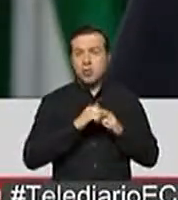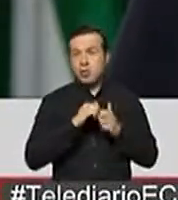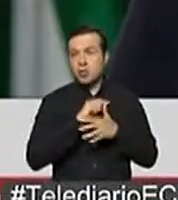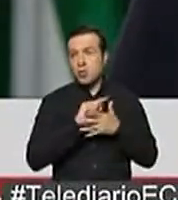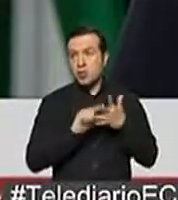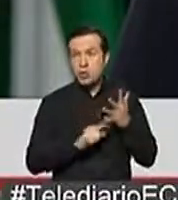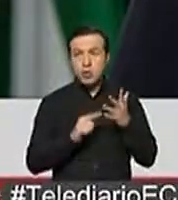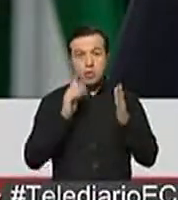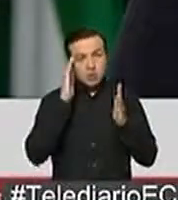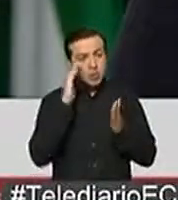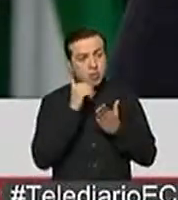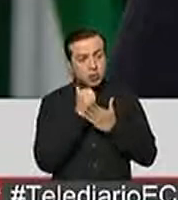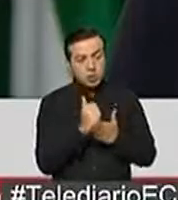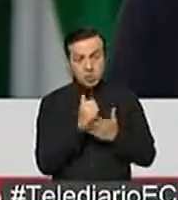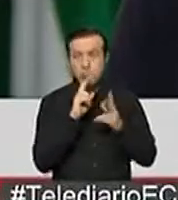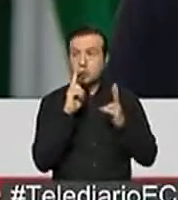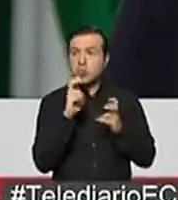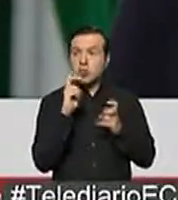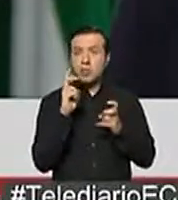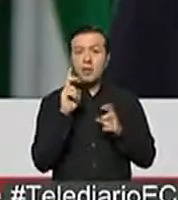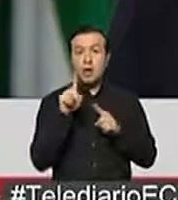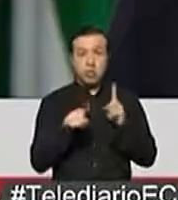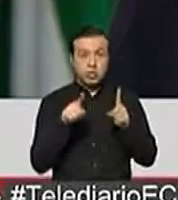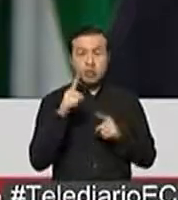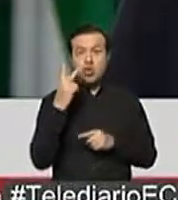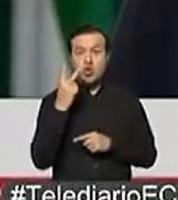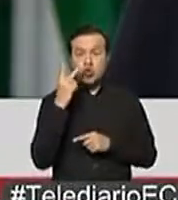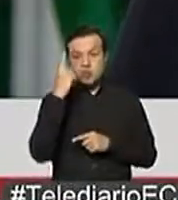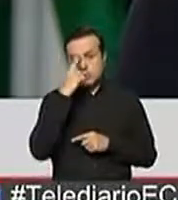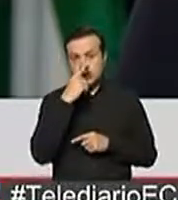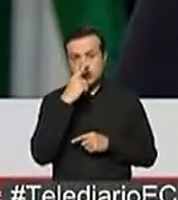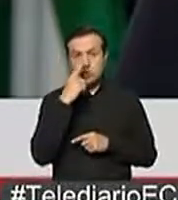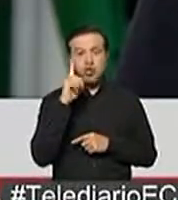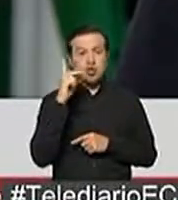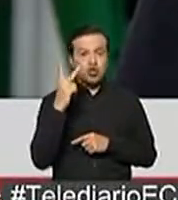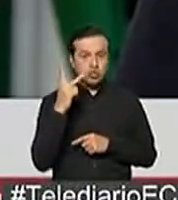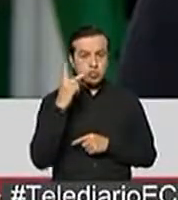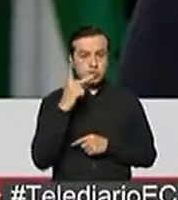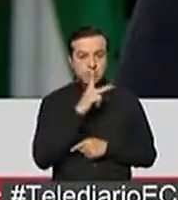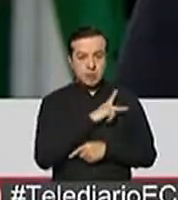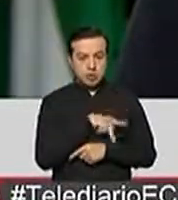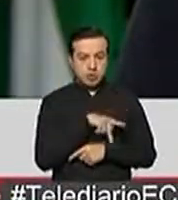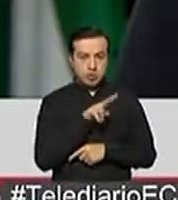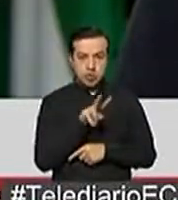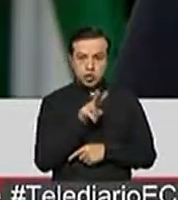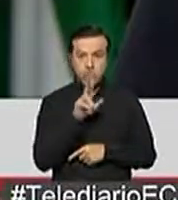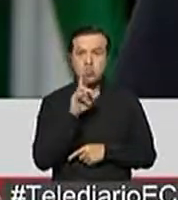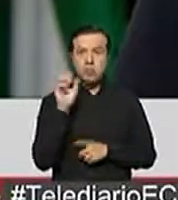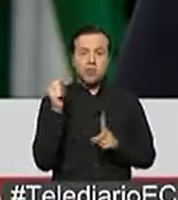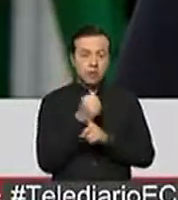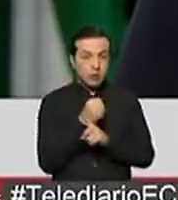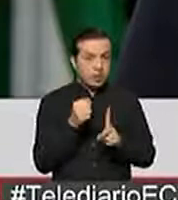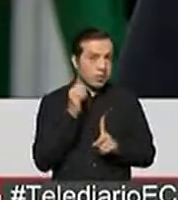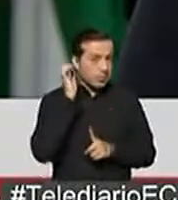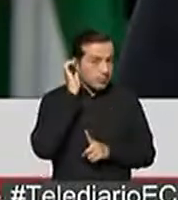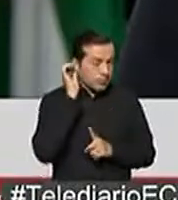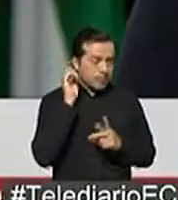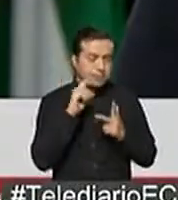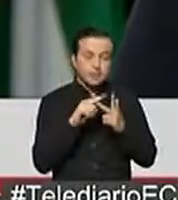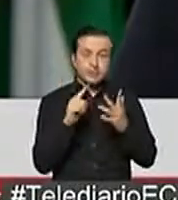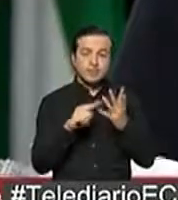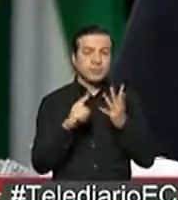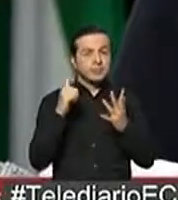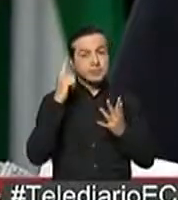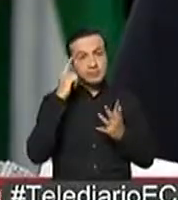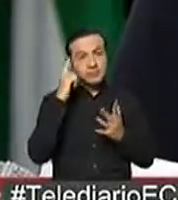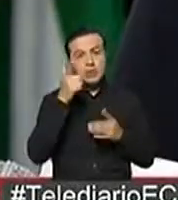temas de demencia, los temas de bipolaridad y además, también consideramos que la violencia de género, consideramos que